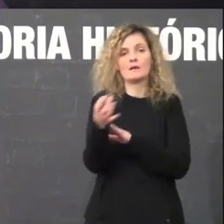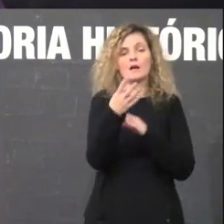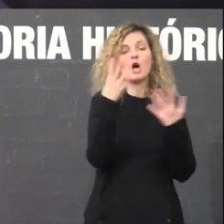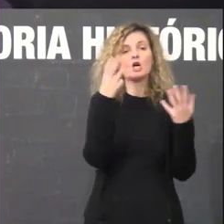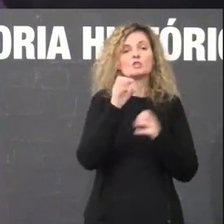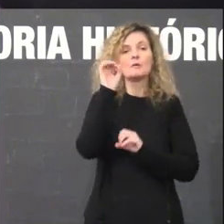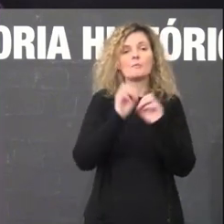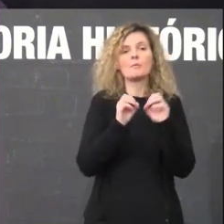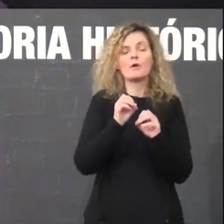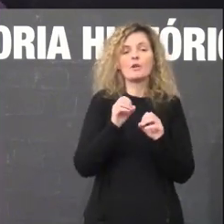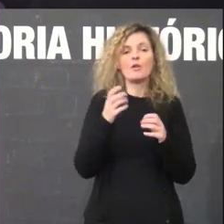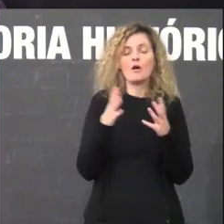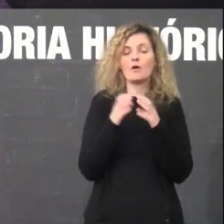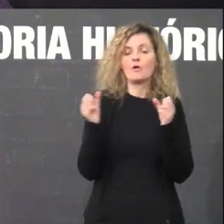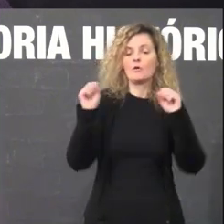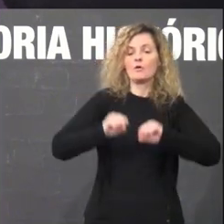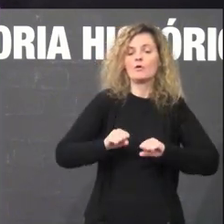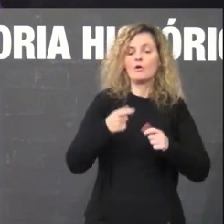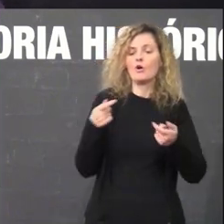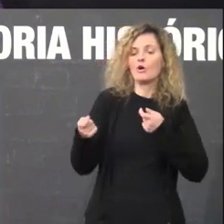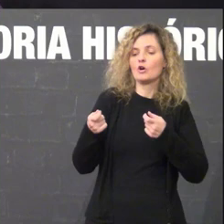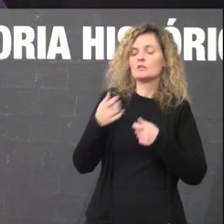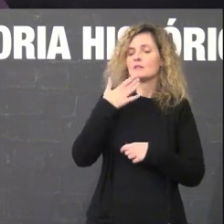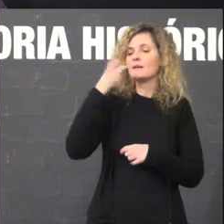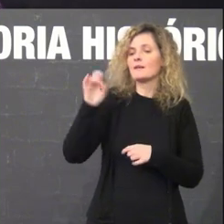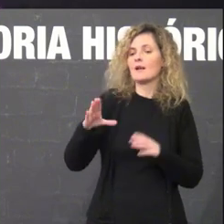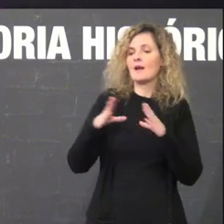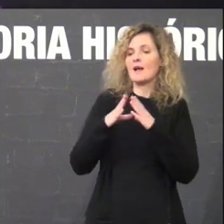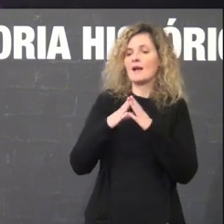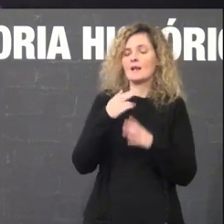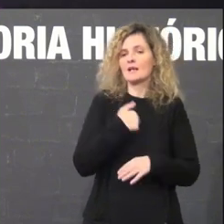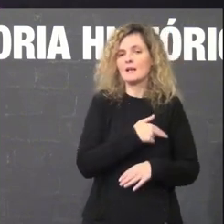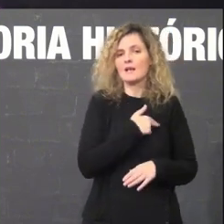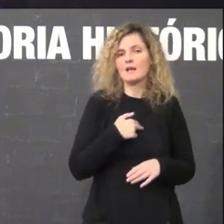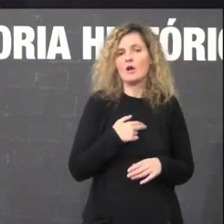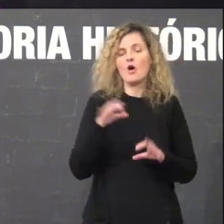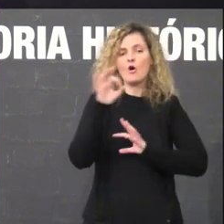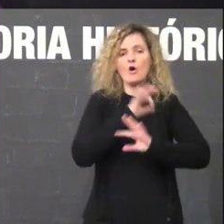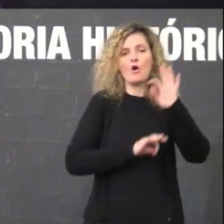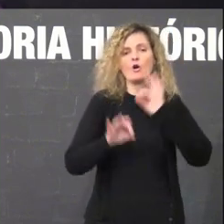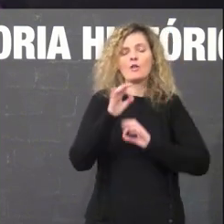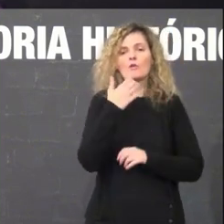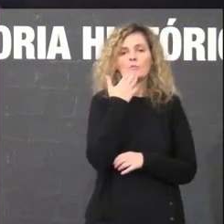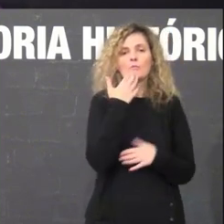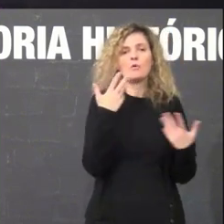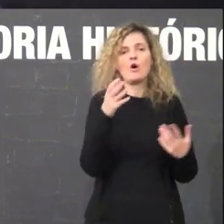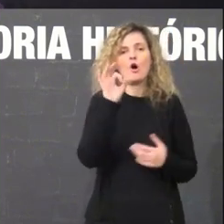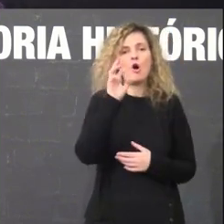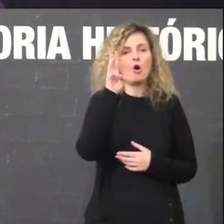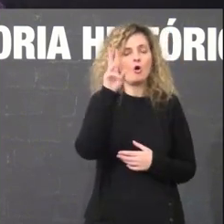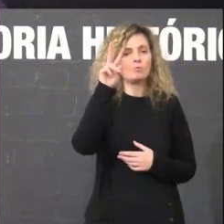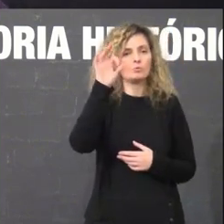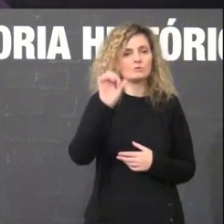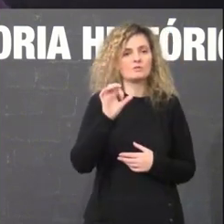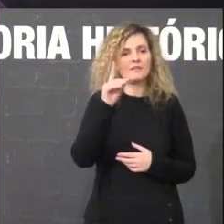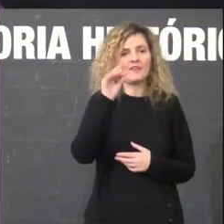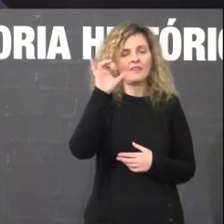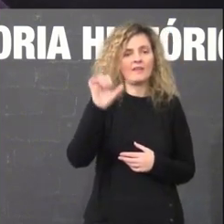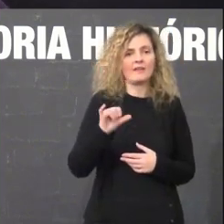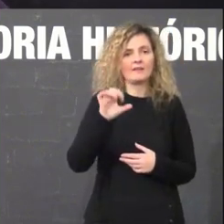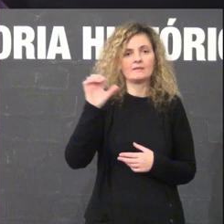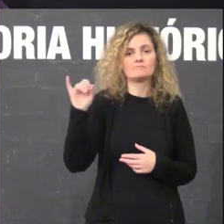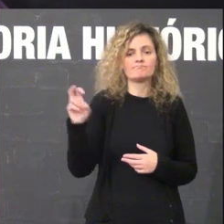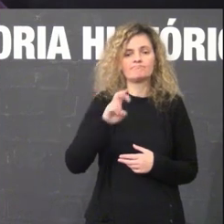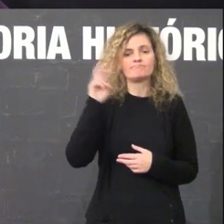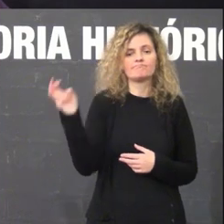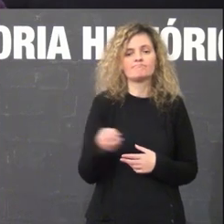80% de las escuelas concertadas están controladas por la iglesia católica o por organizaciones como como el opus Dei Ellos tienen muy claro